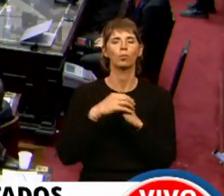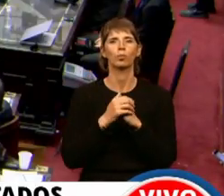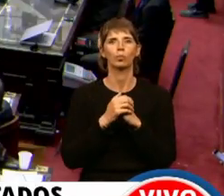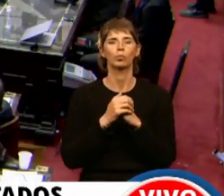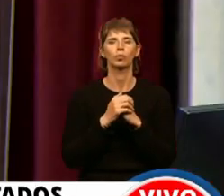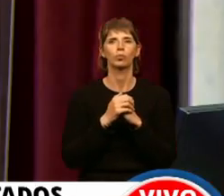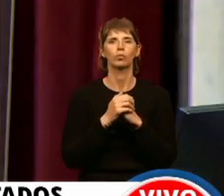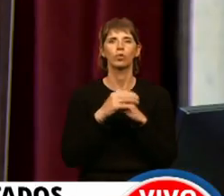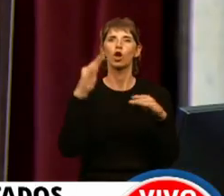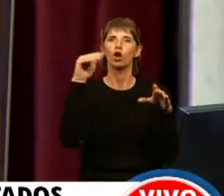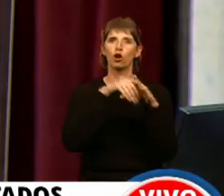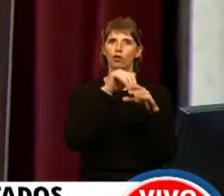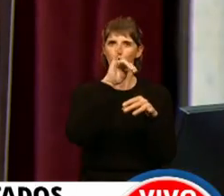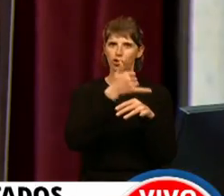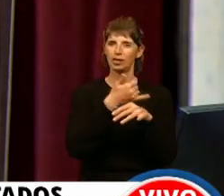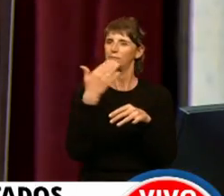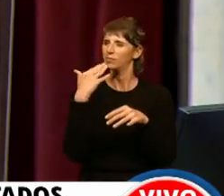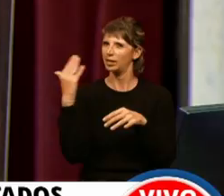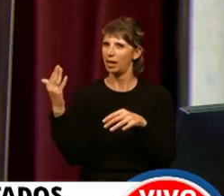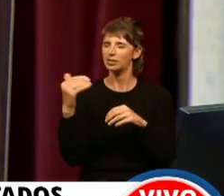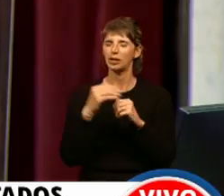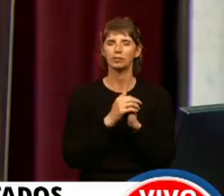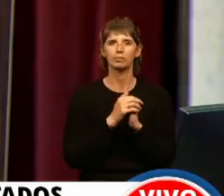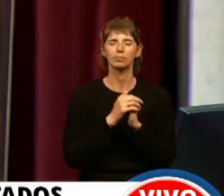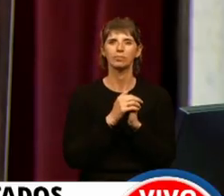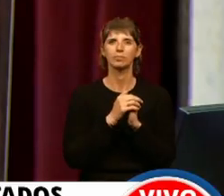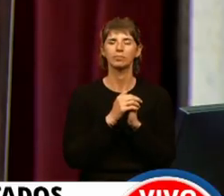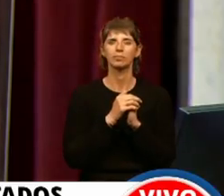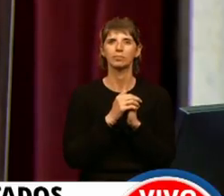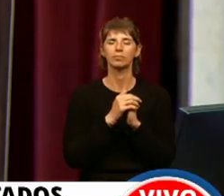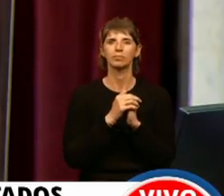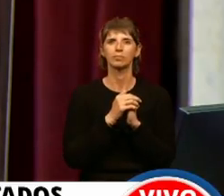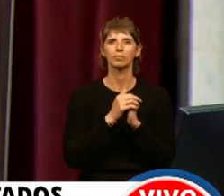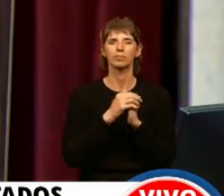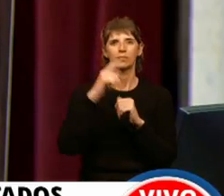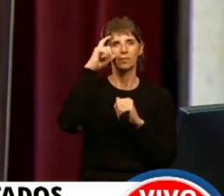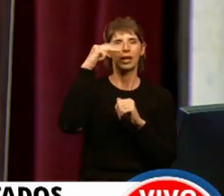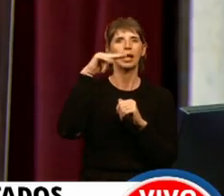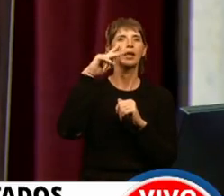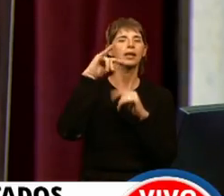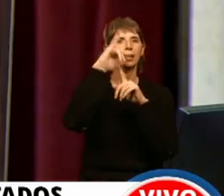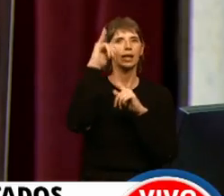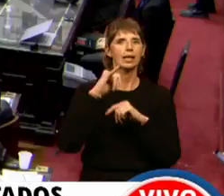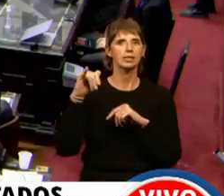afirmativo presidente gracias diputado y diputado jorge ricardo enríquez